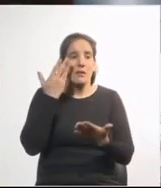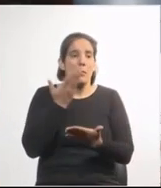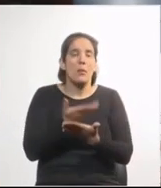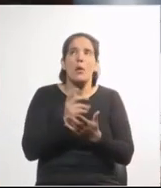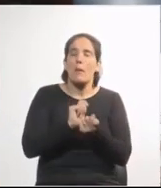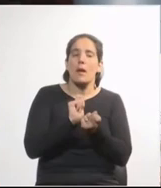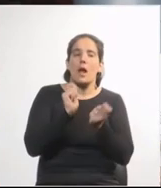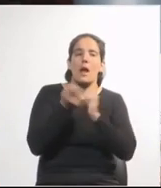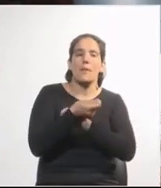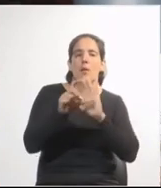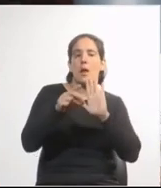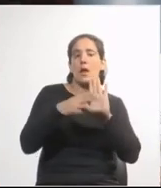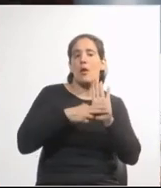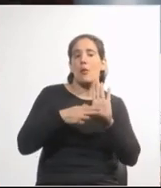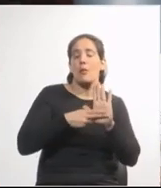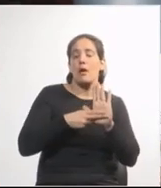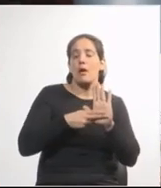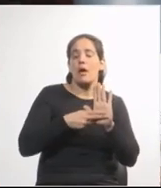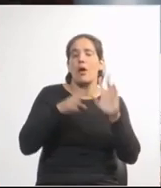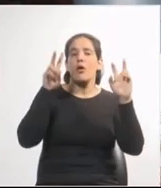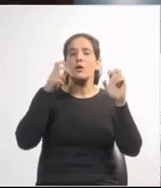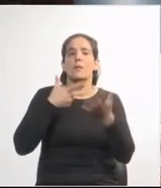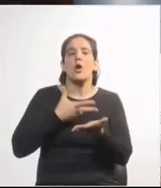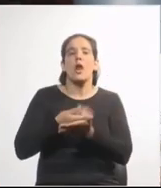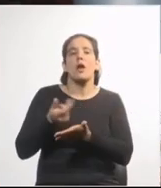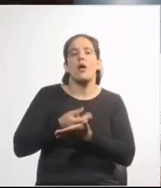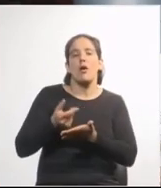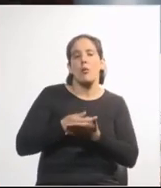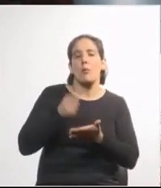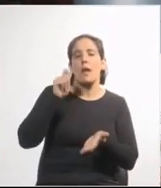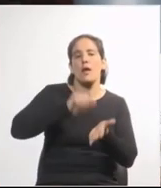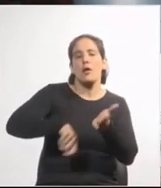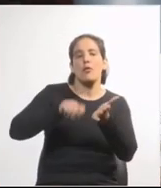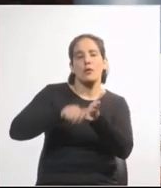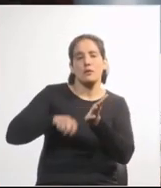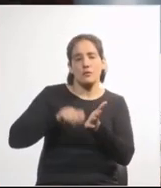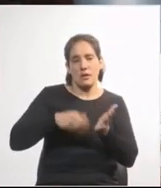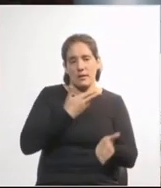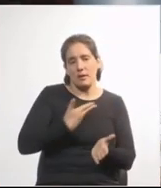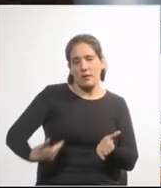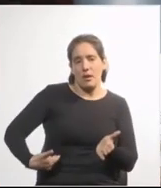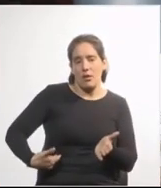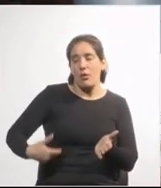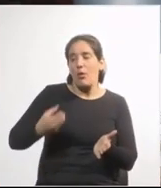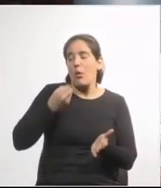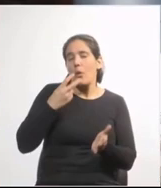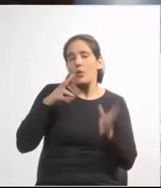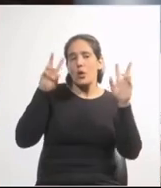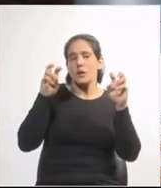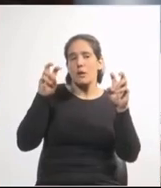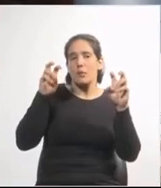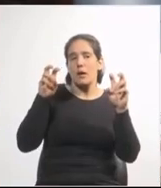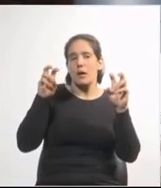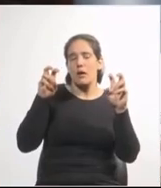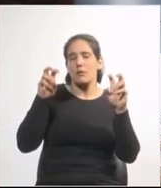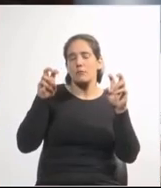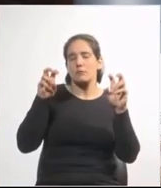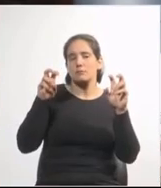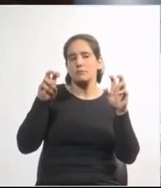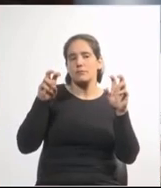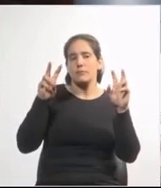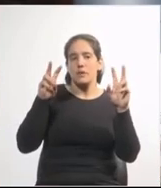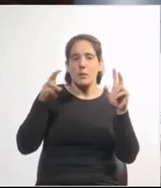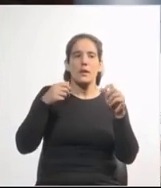modificar la normativa vigente con respecto a las compras y contrataciones estatales cuando se trata